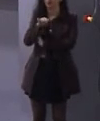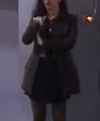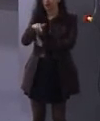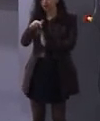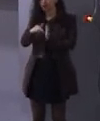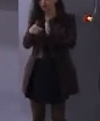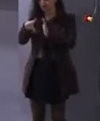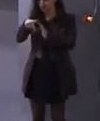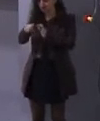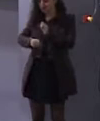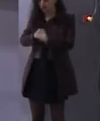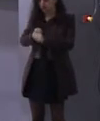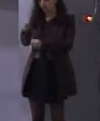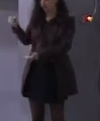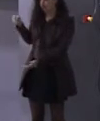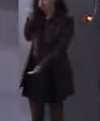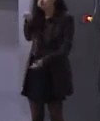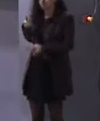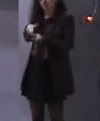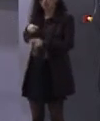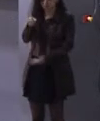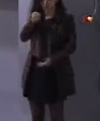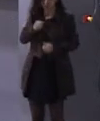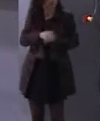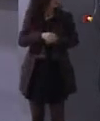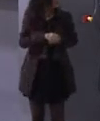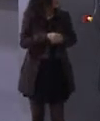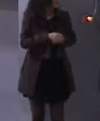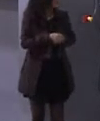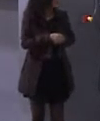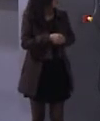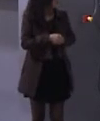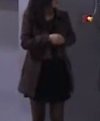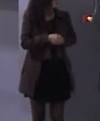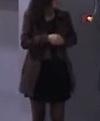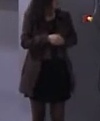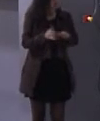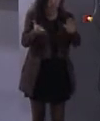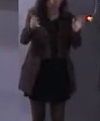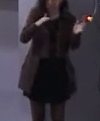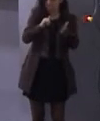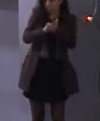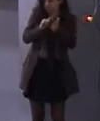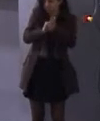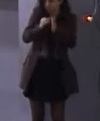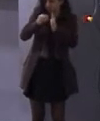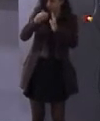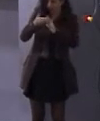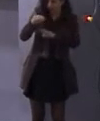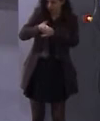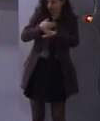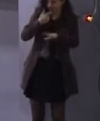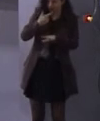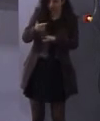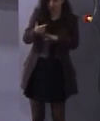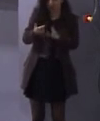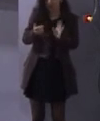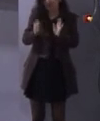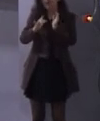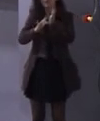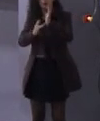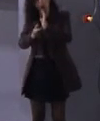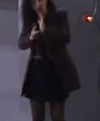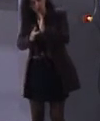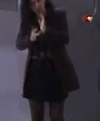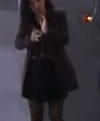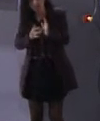recibiremos en este año. Y la tendencia, con esos mismos datos que les planteé, es esta.